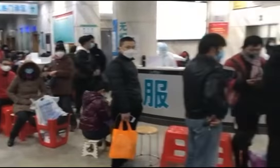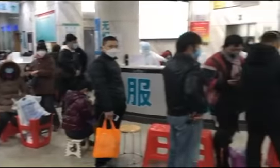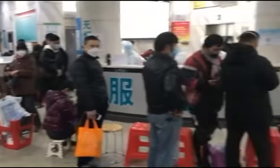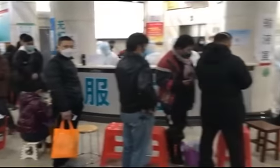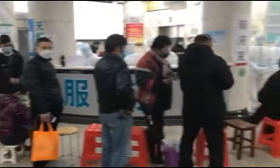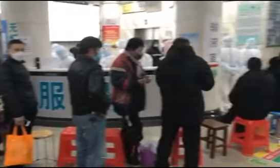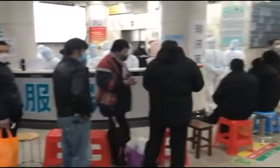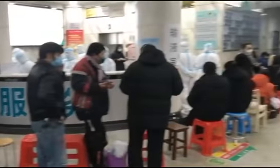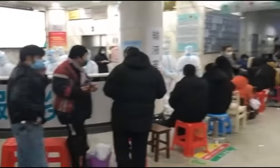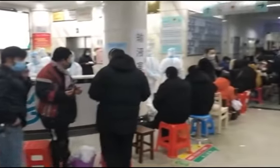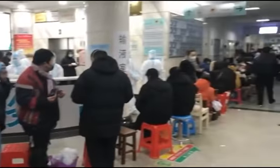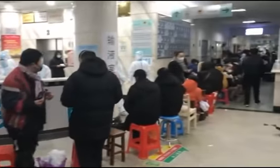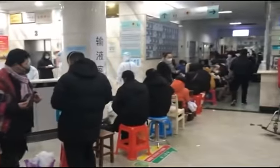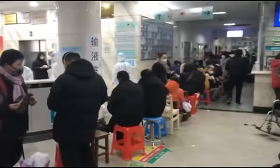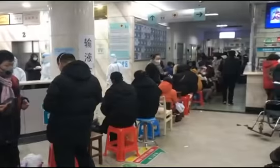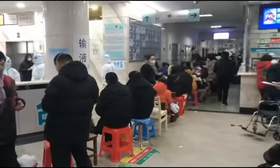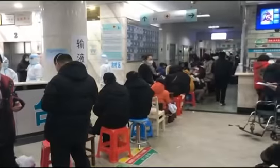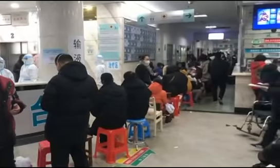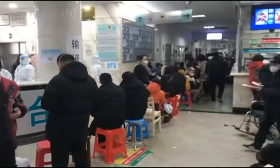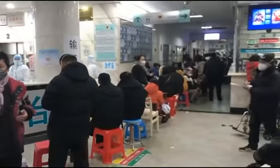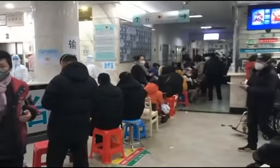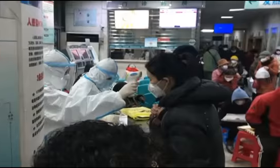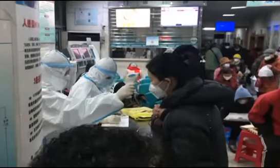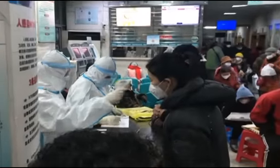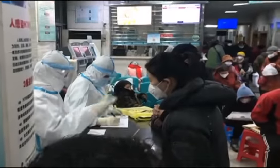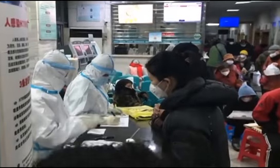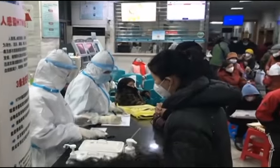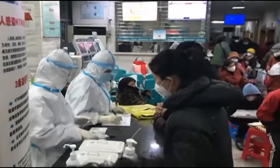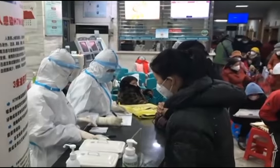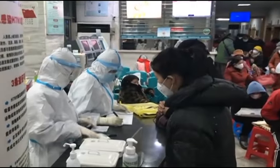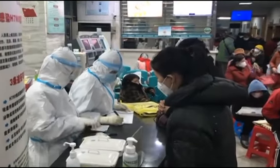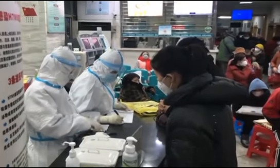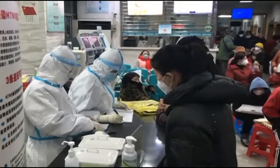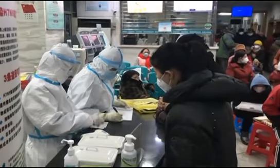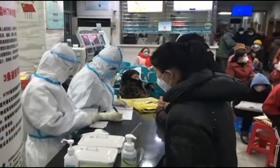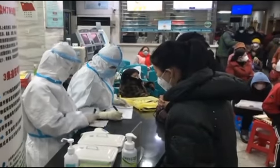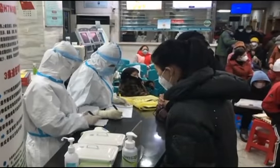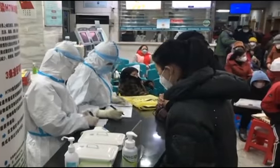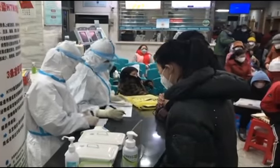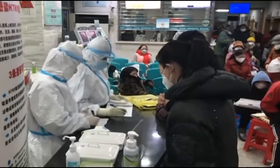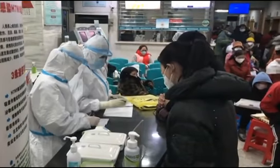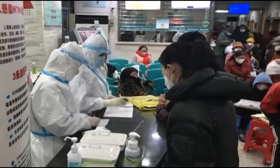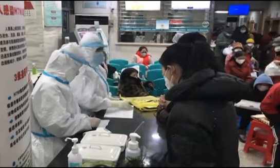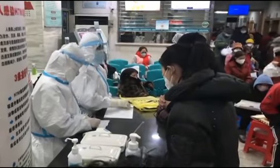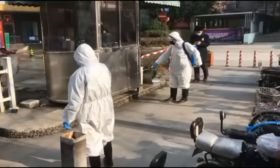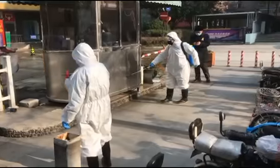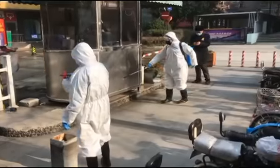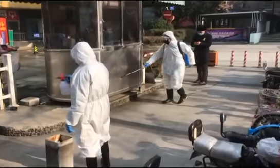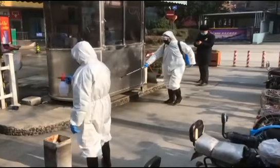aseguran que la obstrucción oficial se ha intensificado en los últimos días ante la visita de un equipo de la Organización